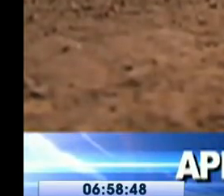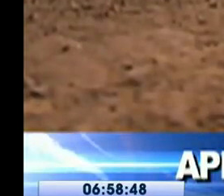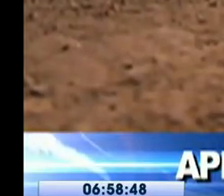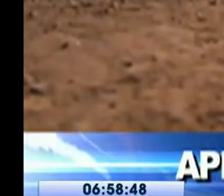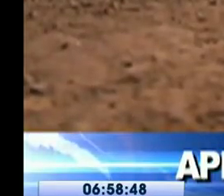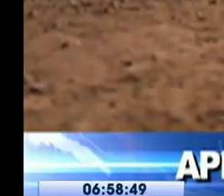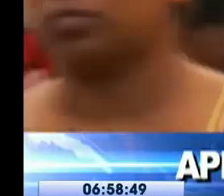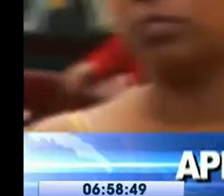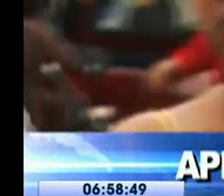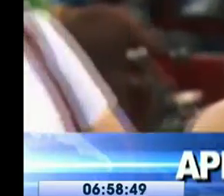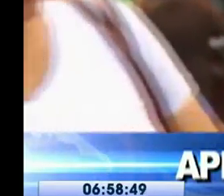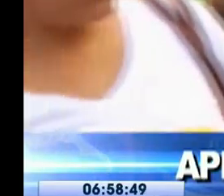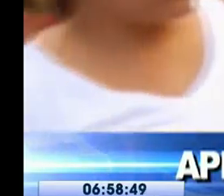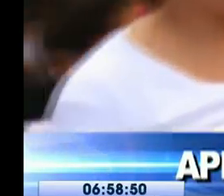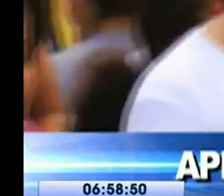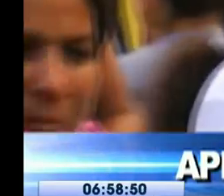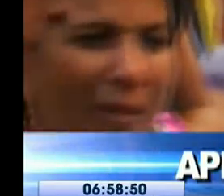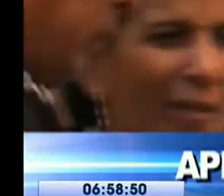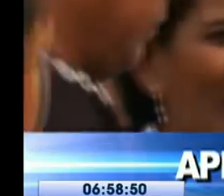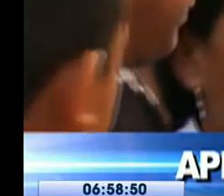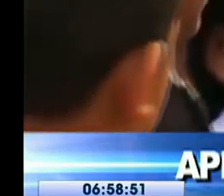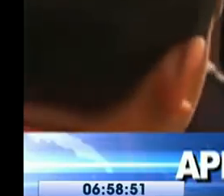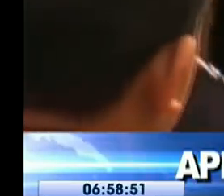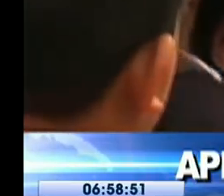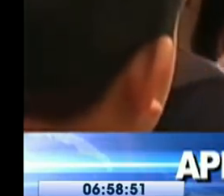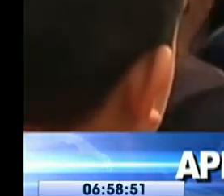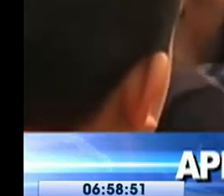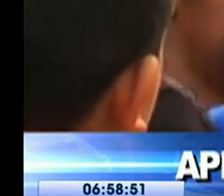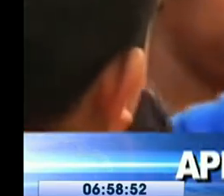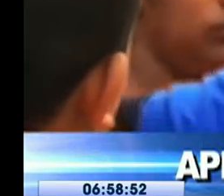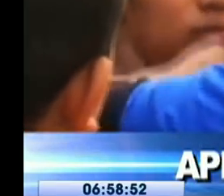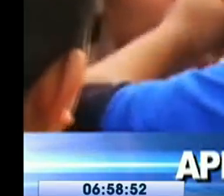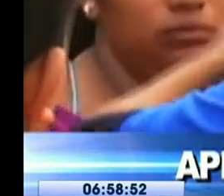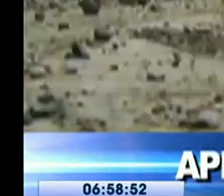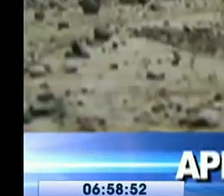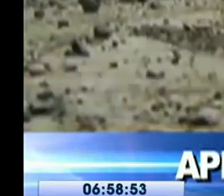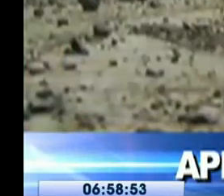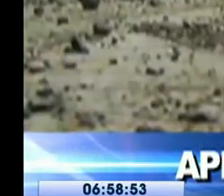en la entrada de la 8, al noroeste de Guayaquil.